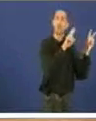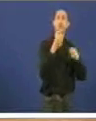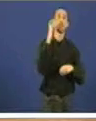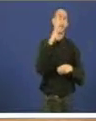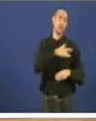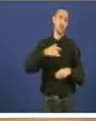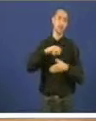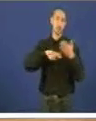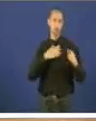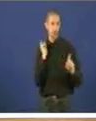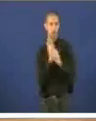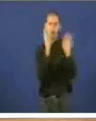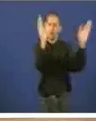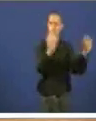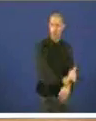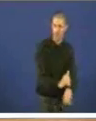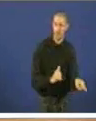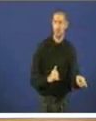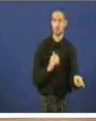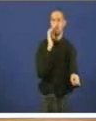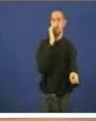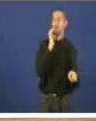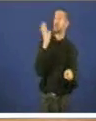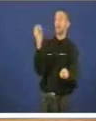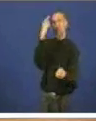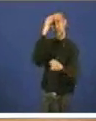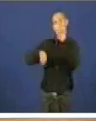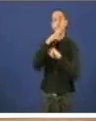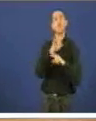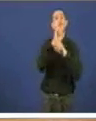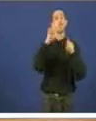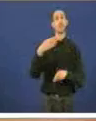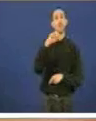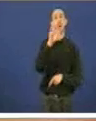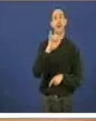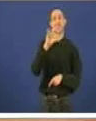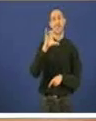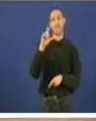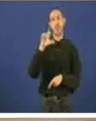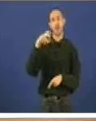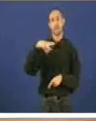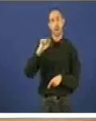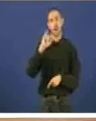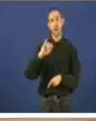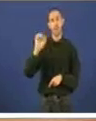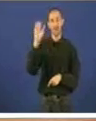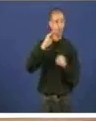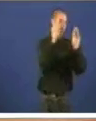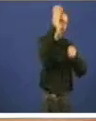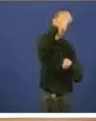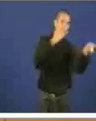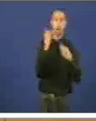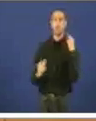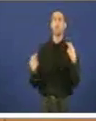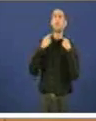están preocupados porque a Fundación Barría da Maza pode perder capacidade para seguir invertindo en